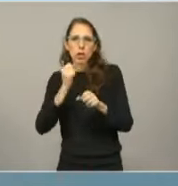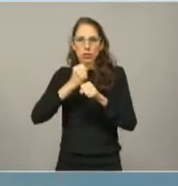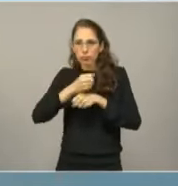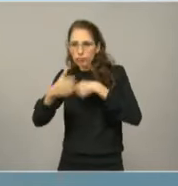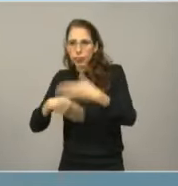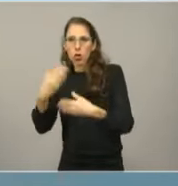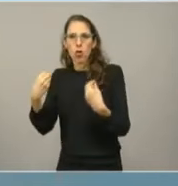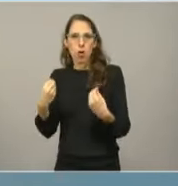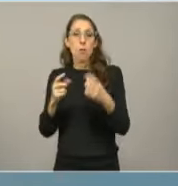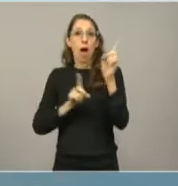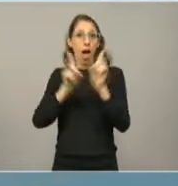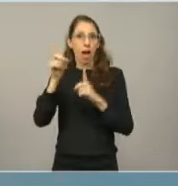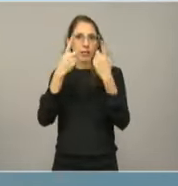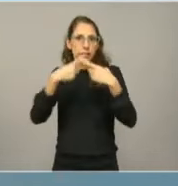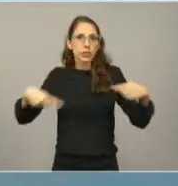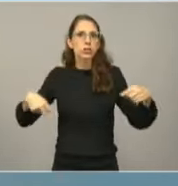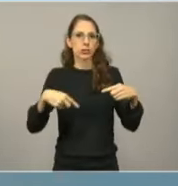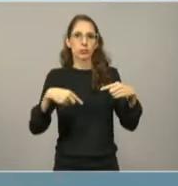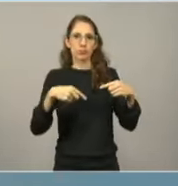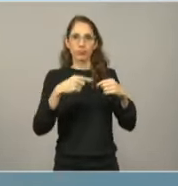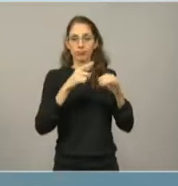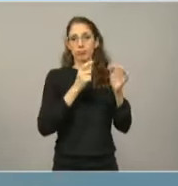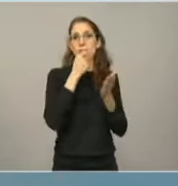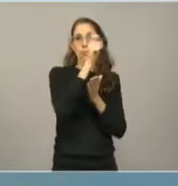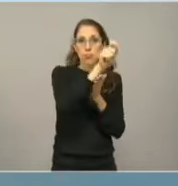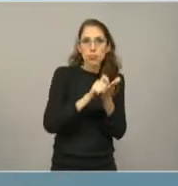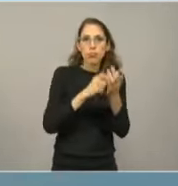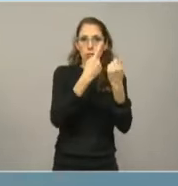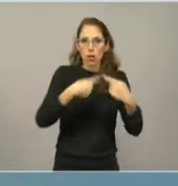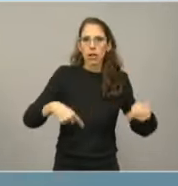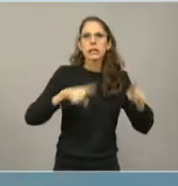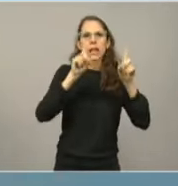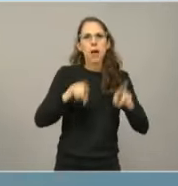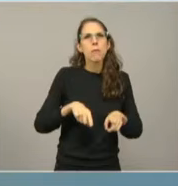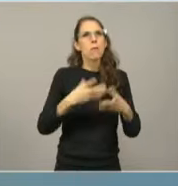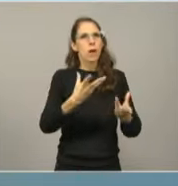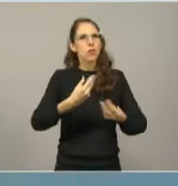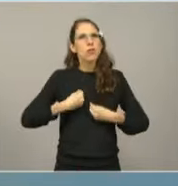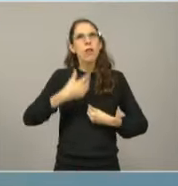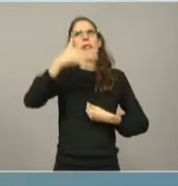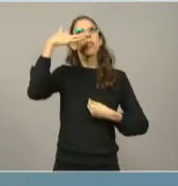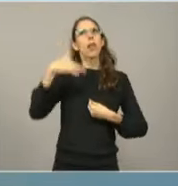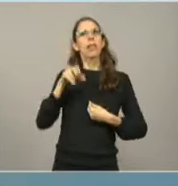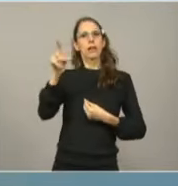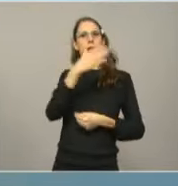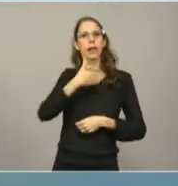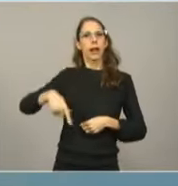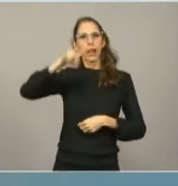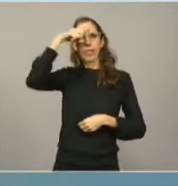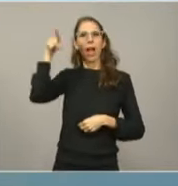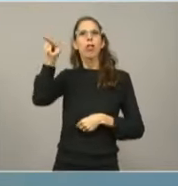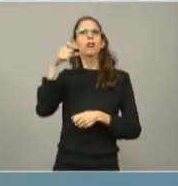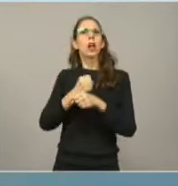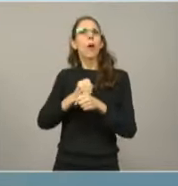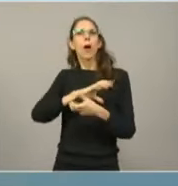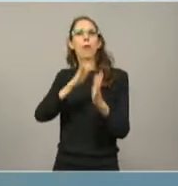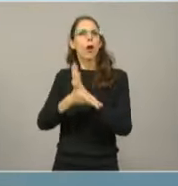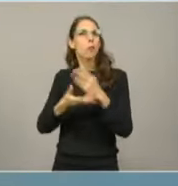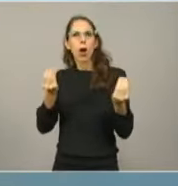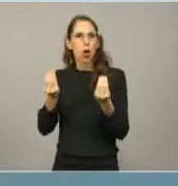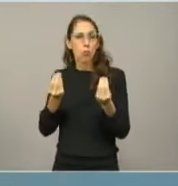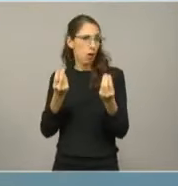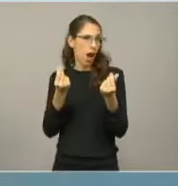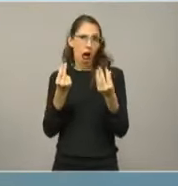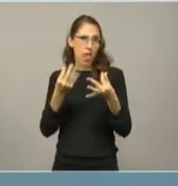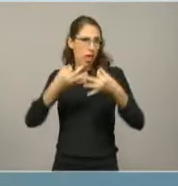Incluso impactan en la percepción que que tenemos de lo que hace el estado el estado hace cosas de calidad y